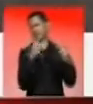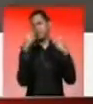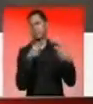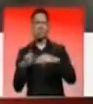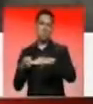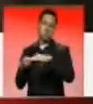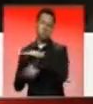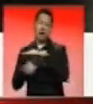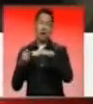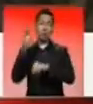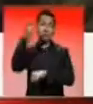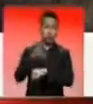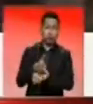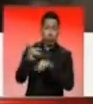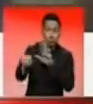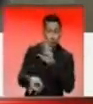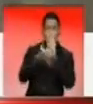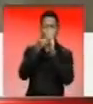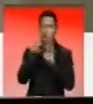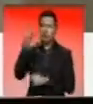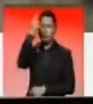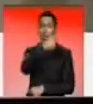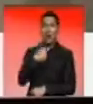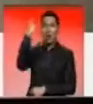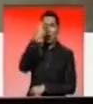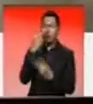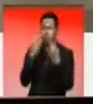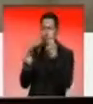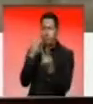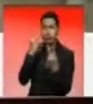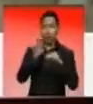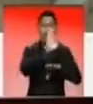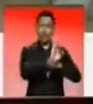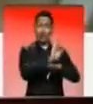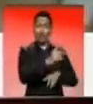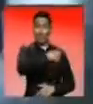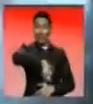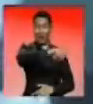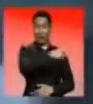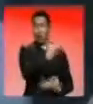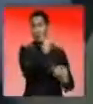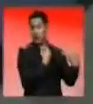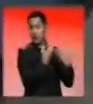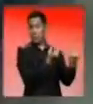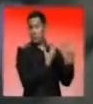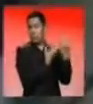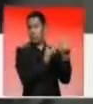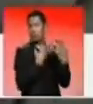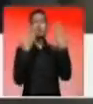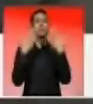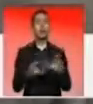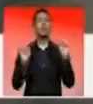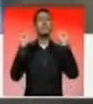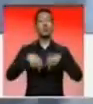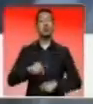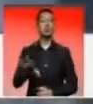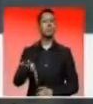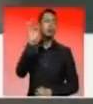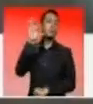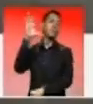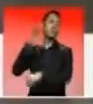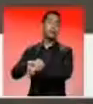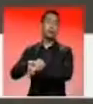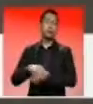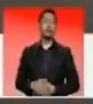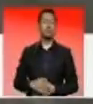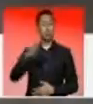de seguridad y testigos permitieron identificar a los sospechosos. Es uno de los operativos que apoyó el grupo